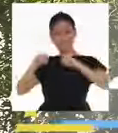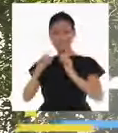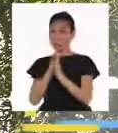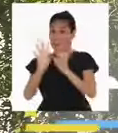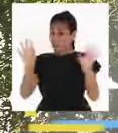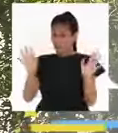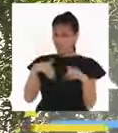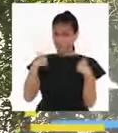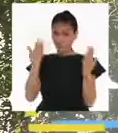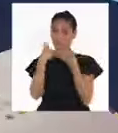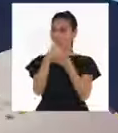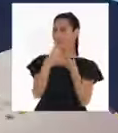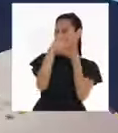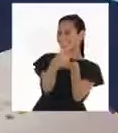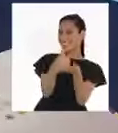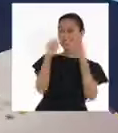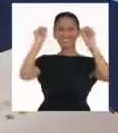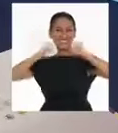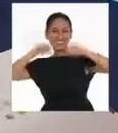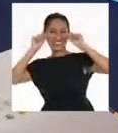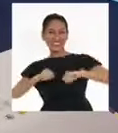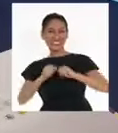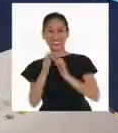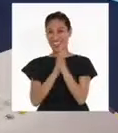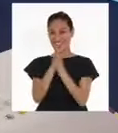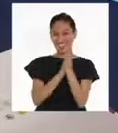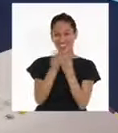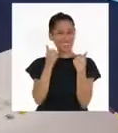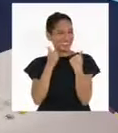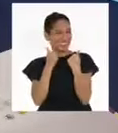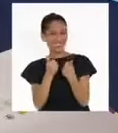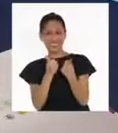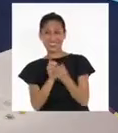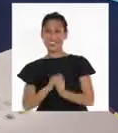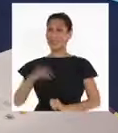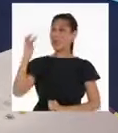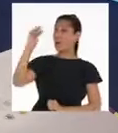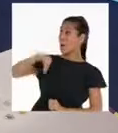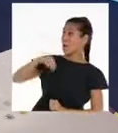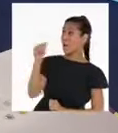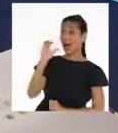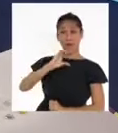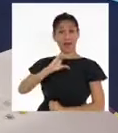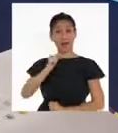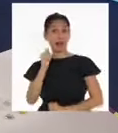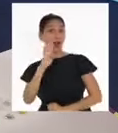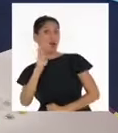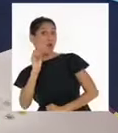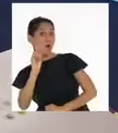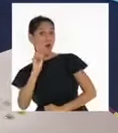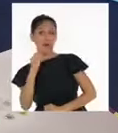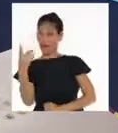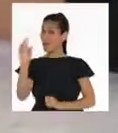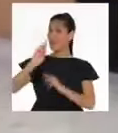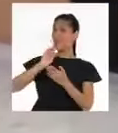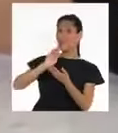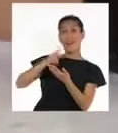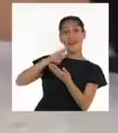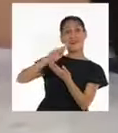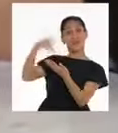podemos ayudarlo. ¡Sí! ¡Fantástico! Macabot proyecta los resultados de la encuesta que